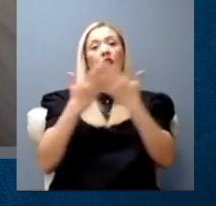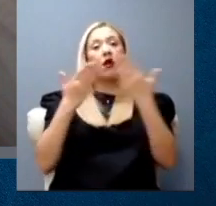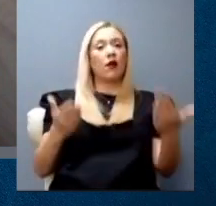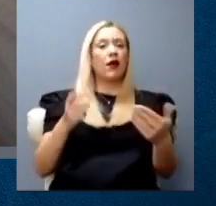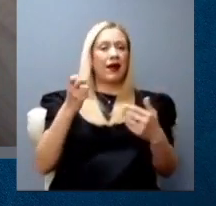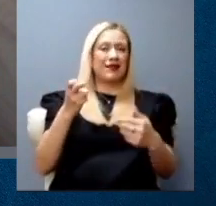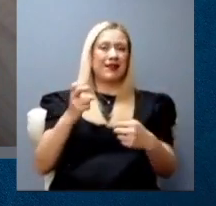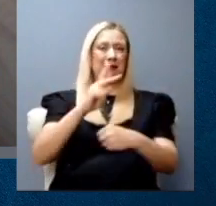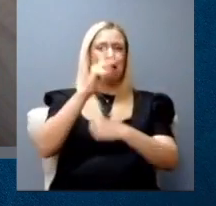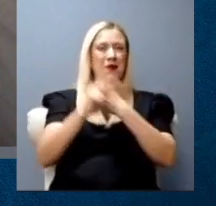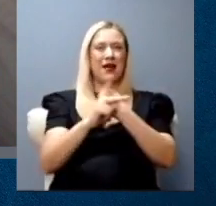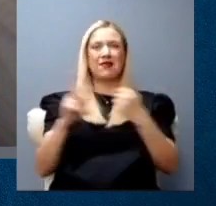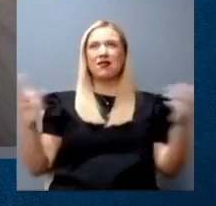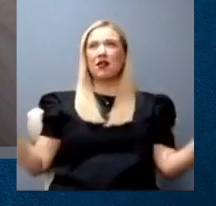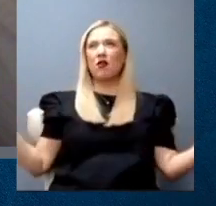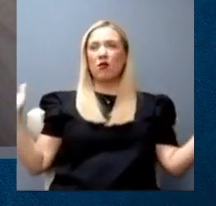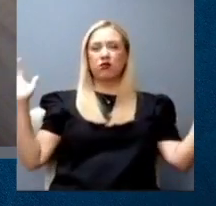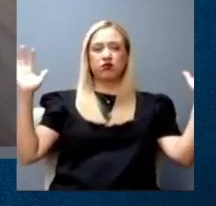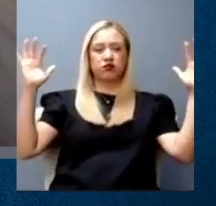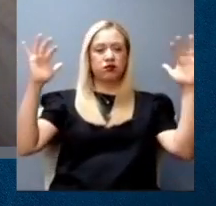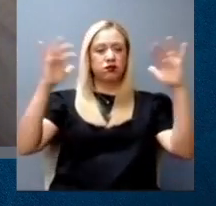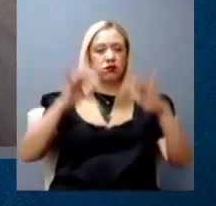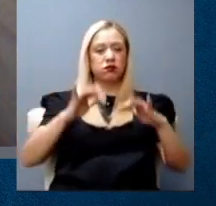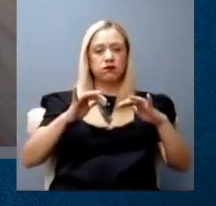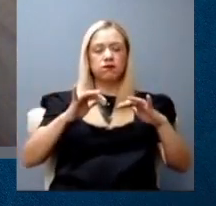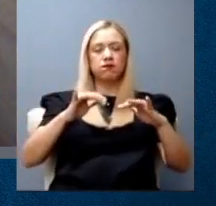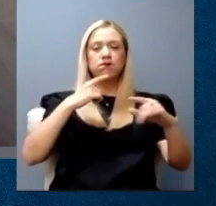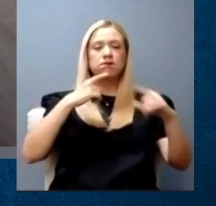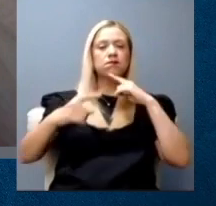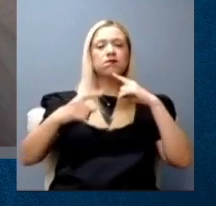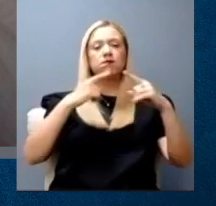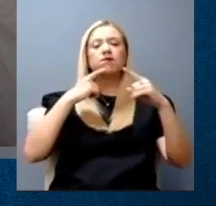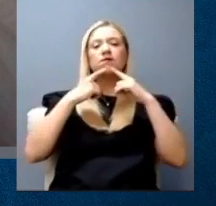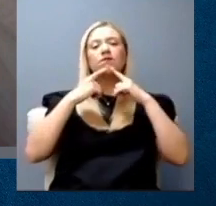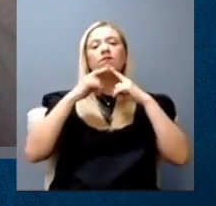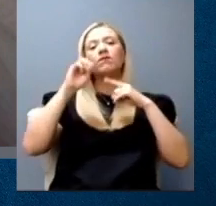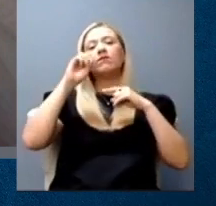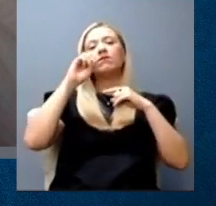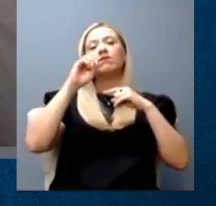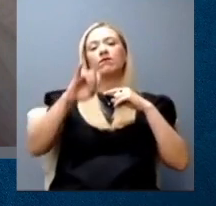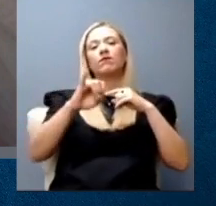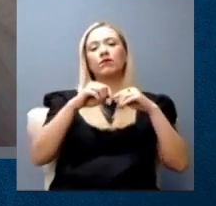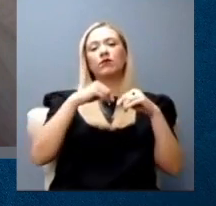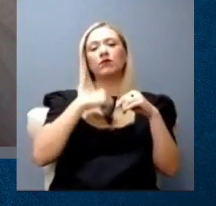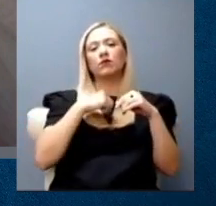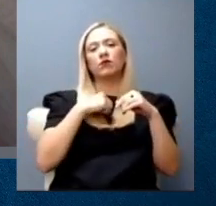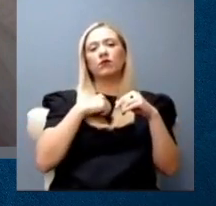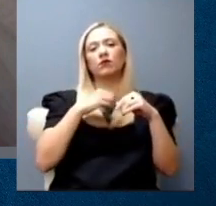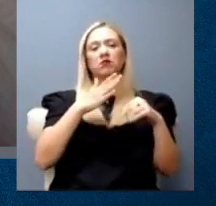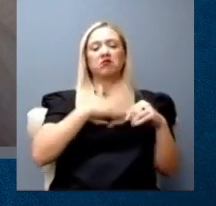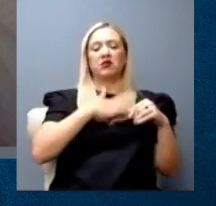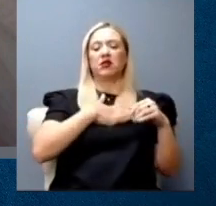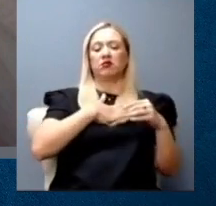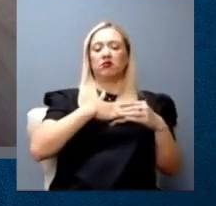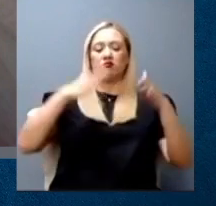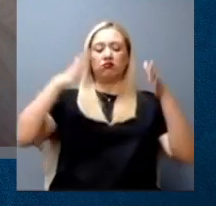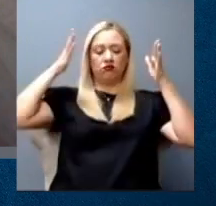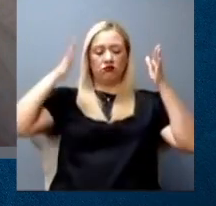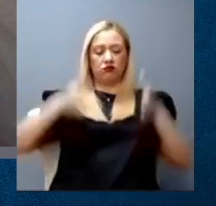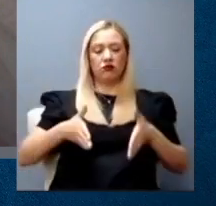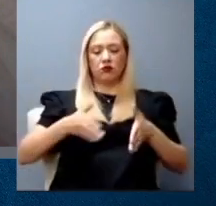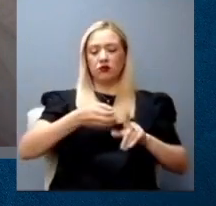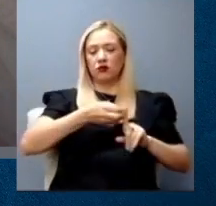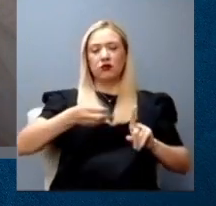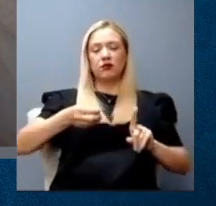asistieron pues tuvieron que hacer este ceder, ¿no? de un poco de su soberanía para poder